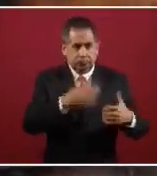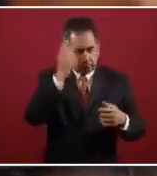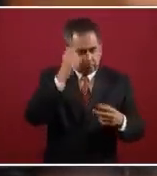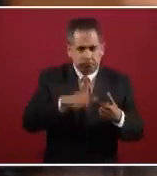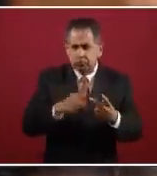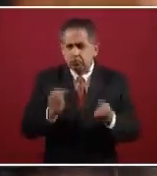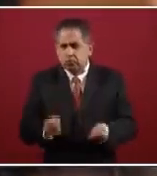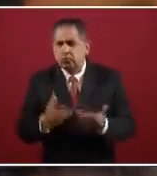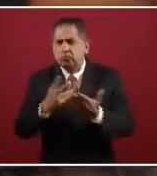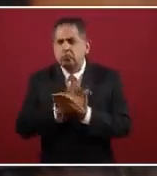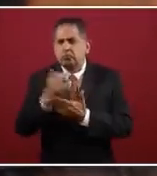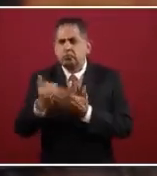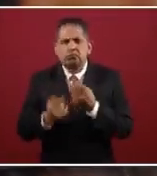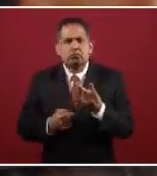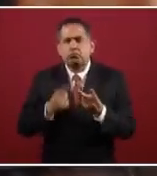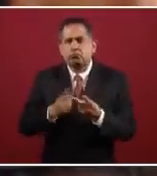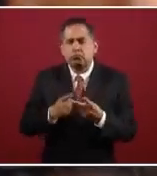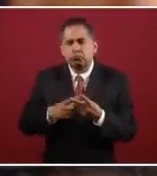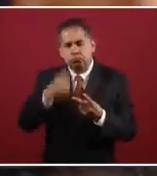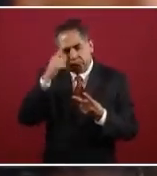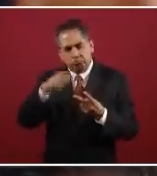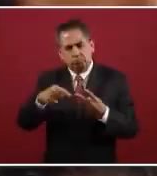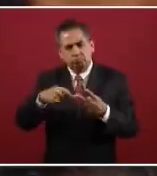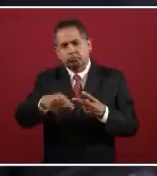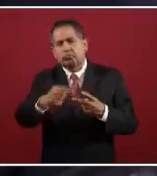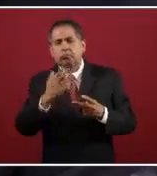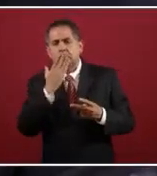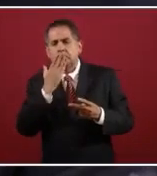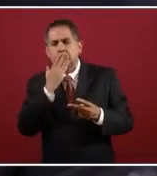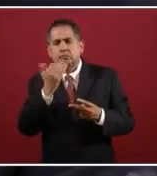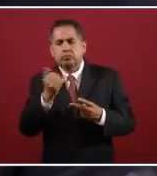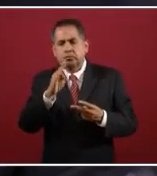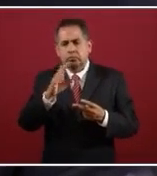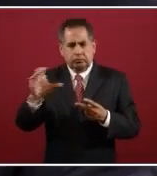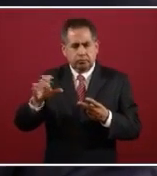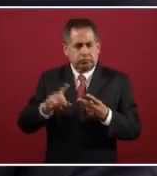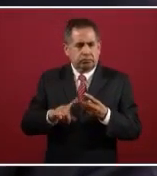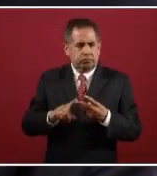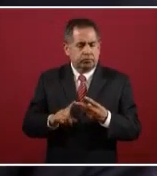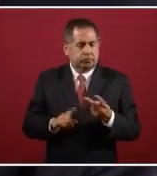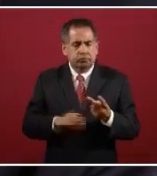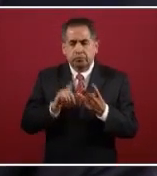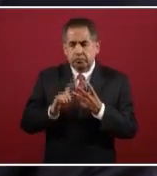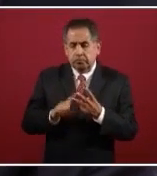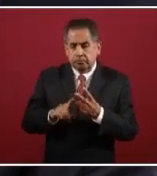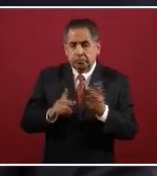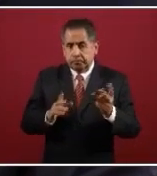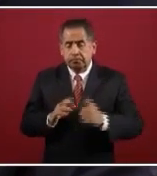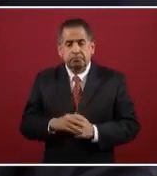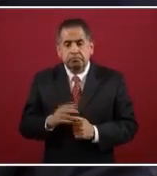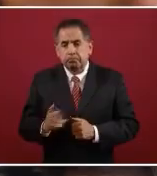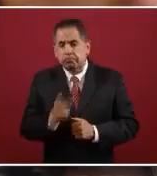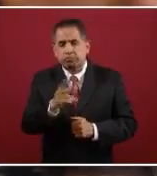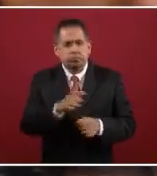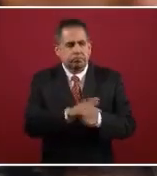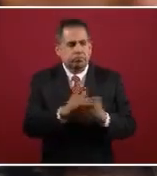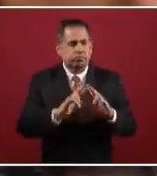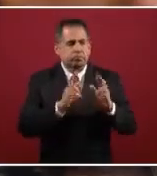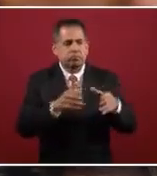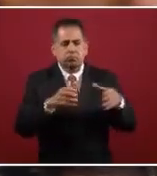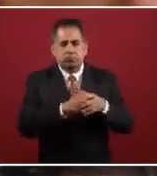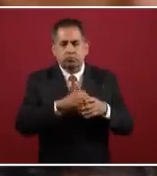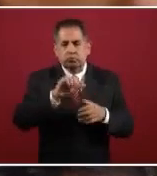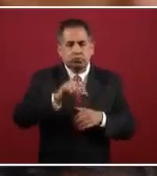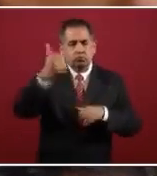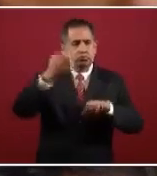¿cuántos y cuáles proyectos contempla para Sonora y para Baja California? Por otro lado, ¿en qué sentido han sido las reuniones con empresarios de